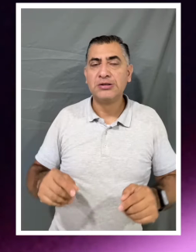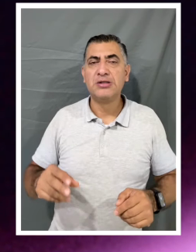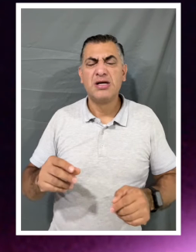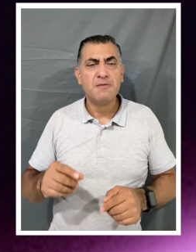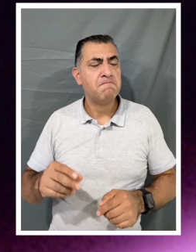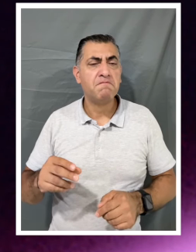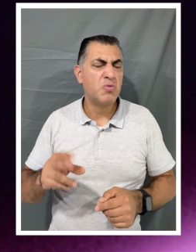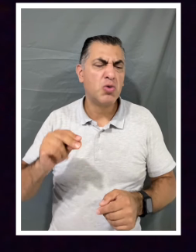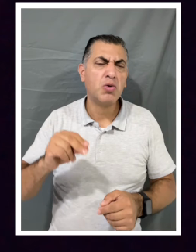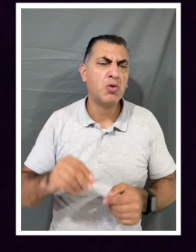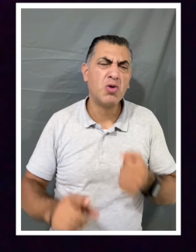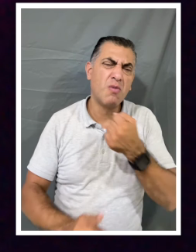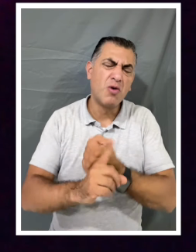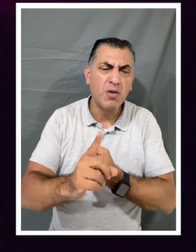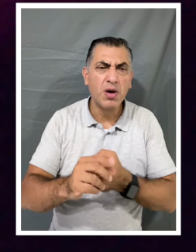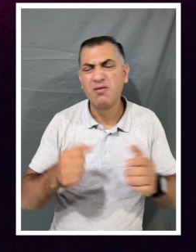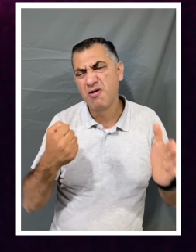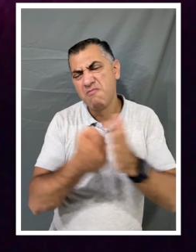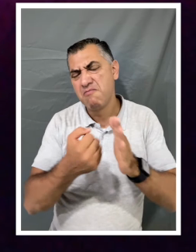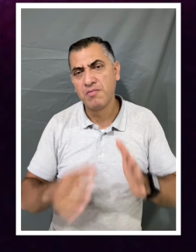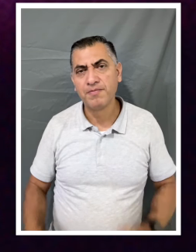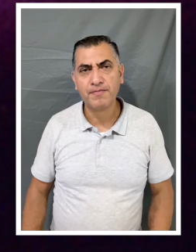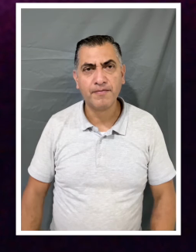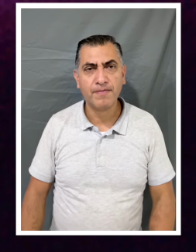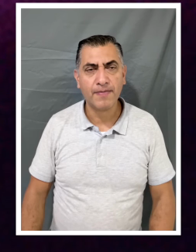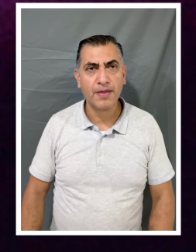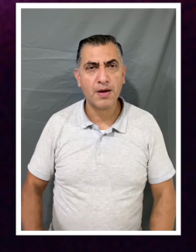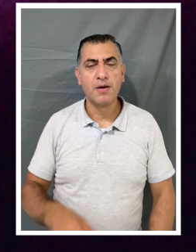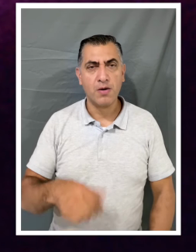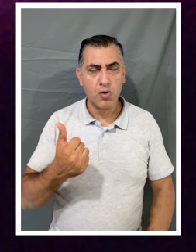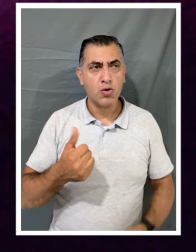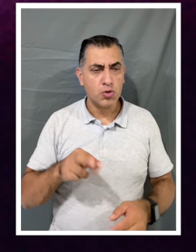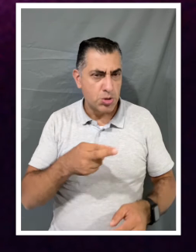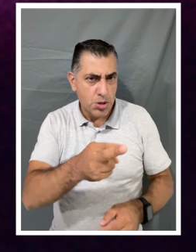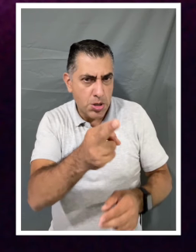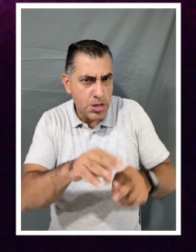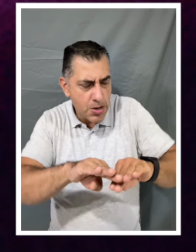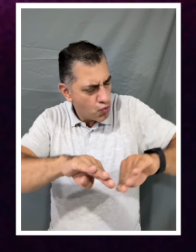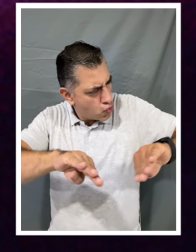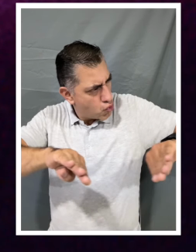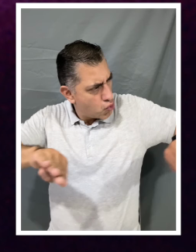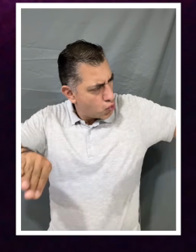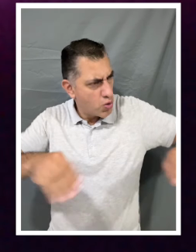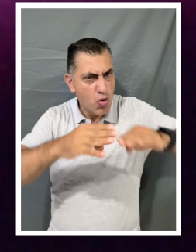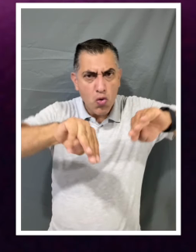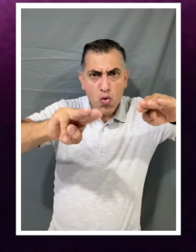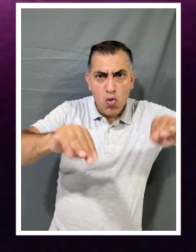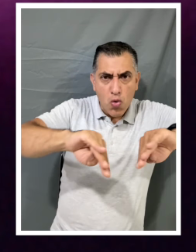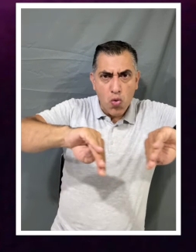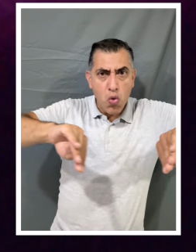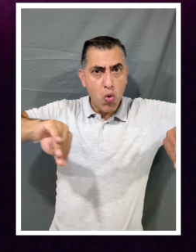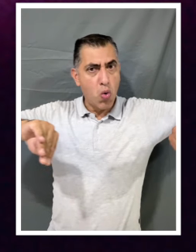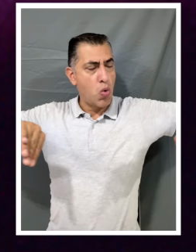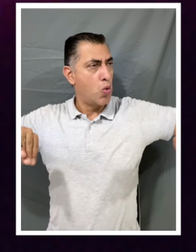haber tráfico no eh alguien ancho te tardas en cruzar piensa en un río ancho en un mar ancho no es que lo vas a cruzar así de